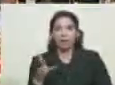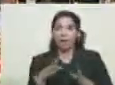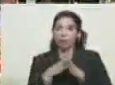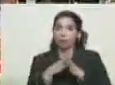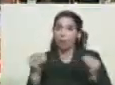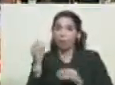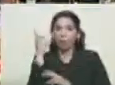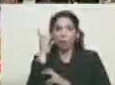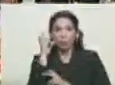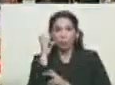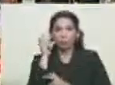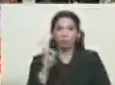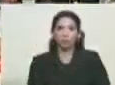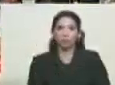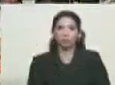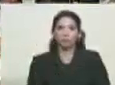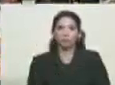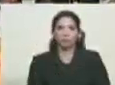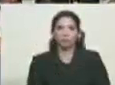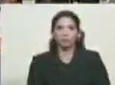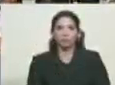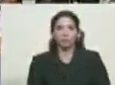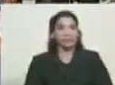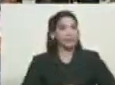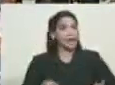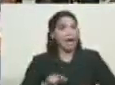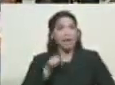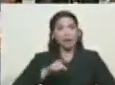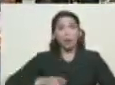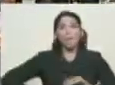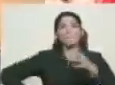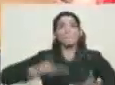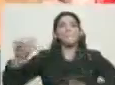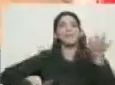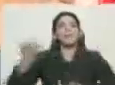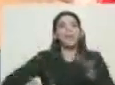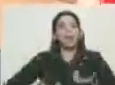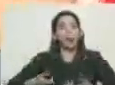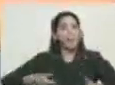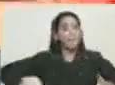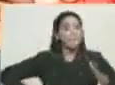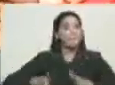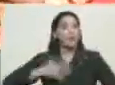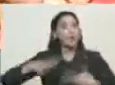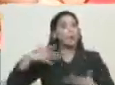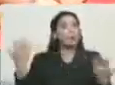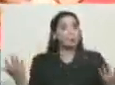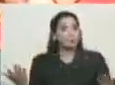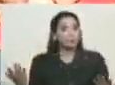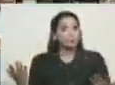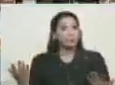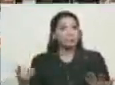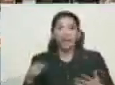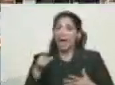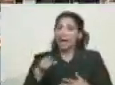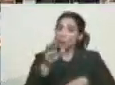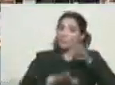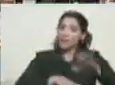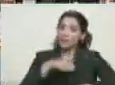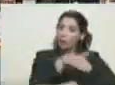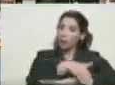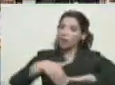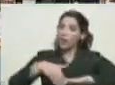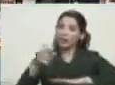escuchan, pero ya ellos prendieron el peo. Ya ellos pasaron la raya que no debían haber pasado.